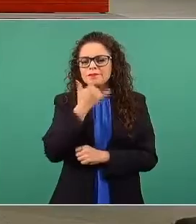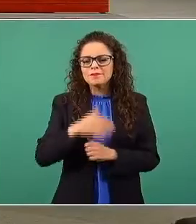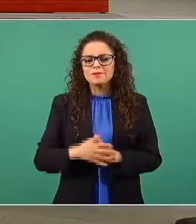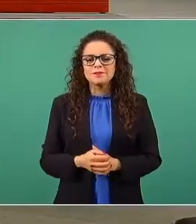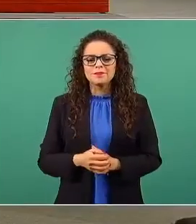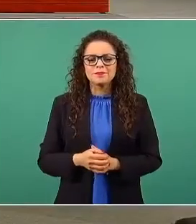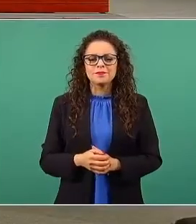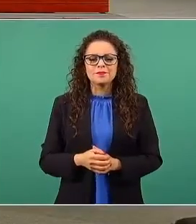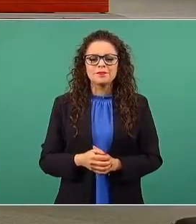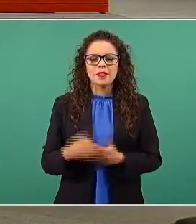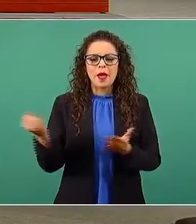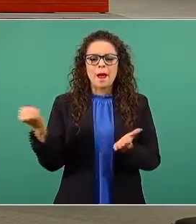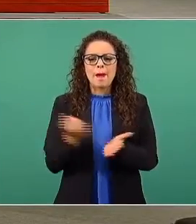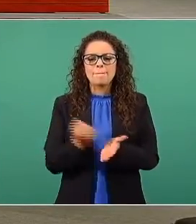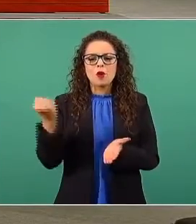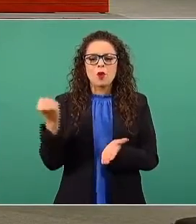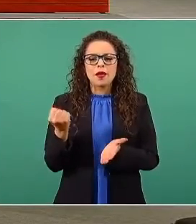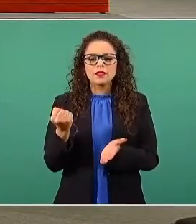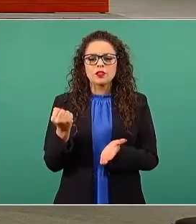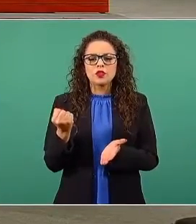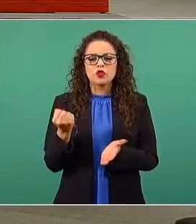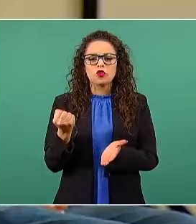Lo de la aprobación,